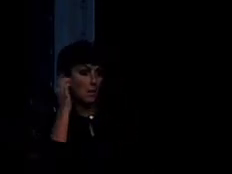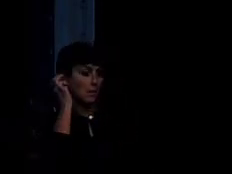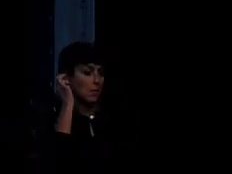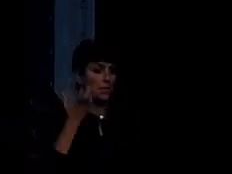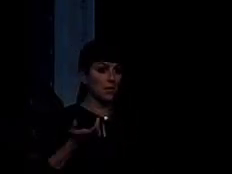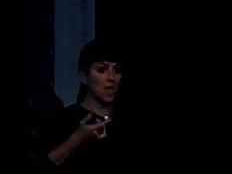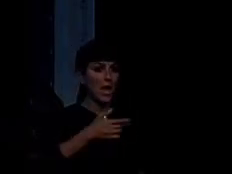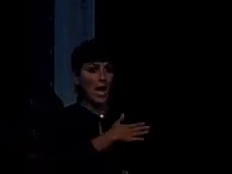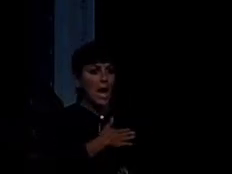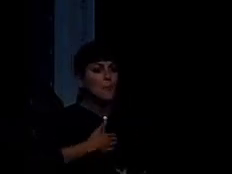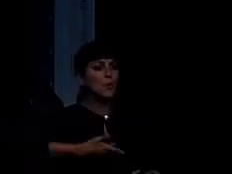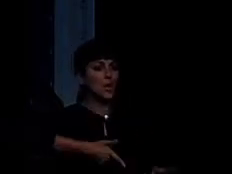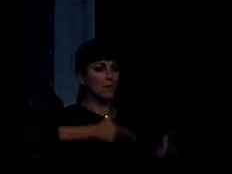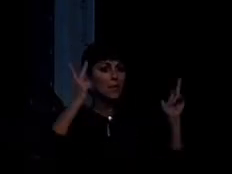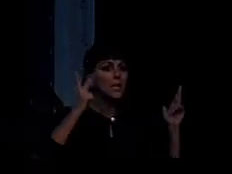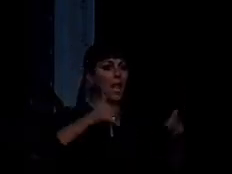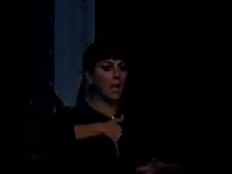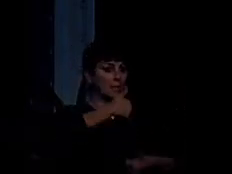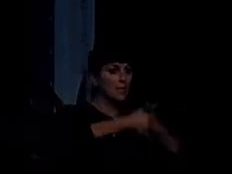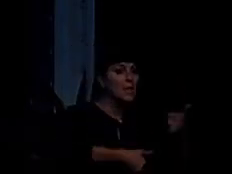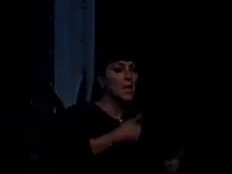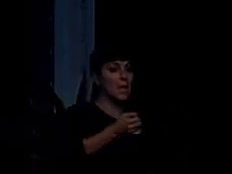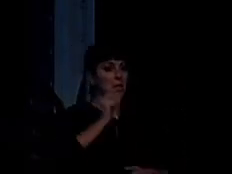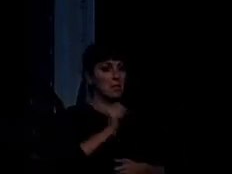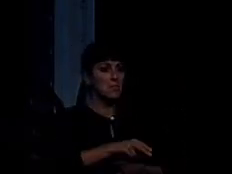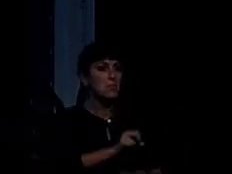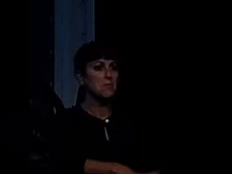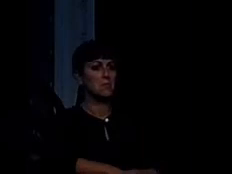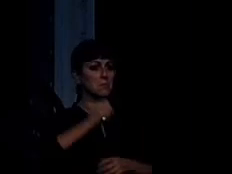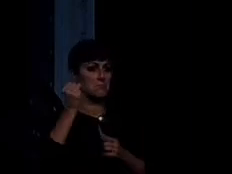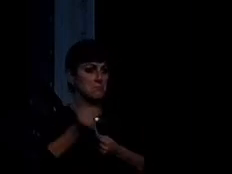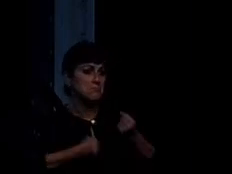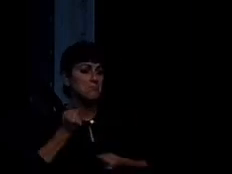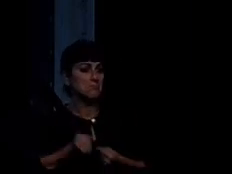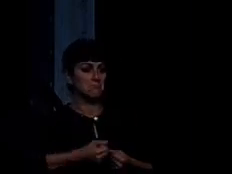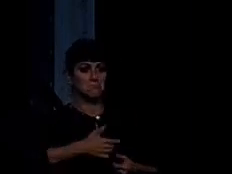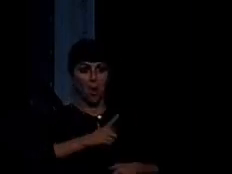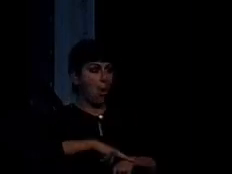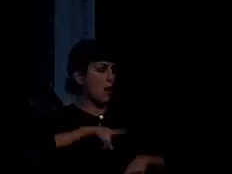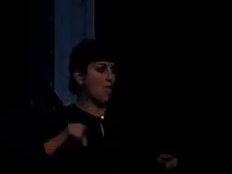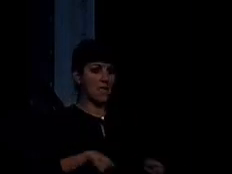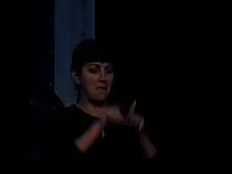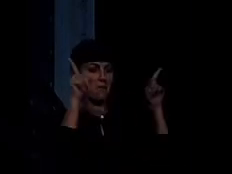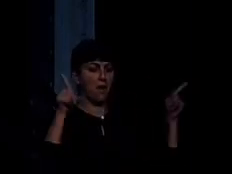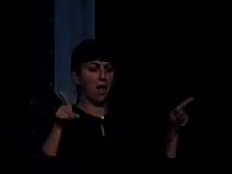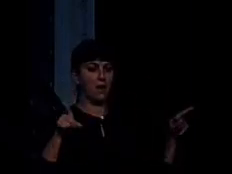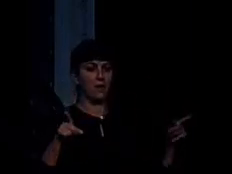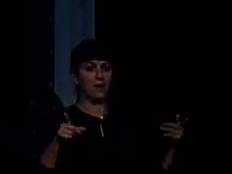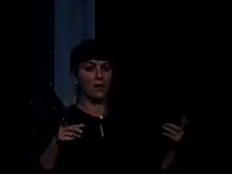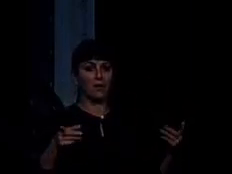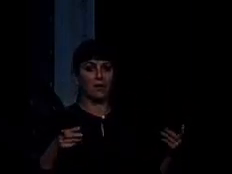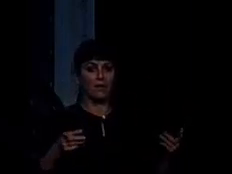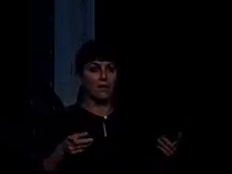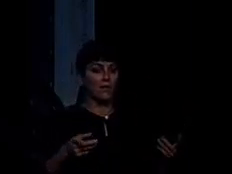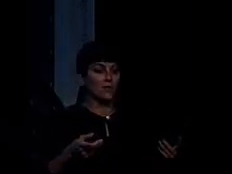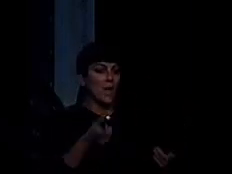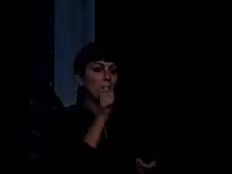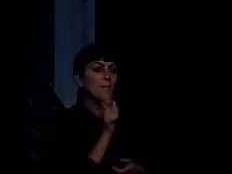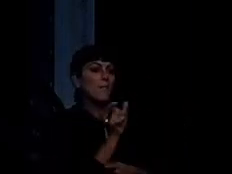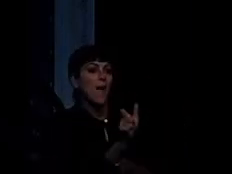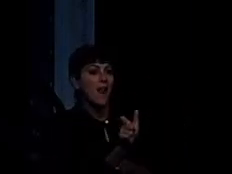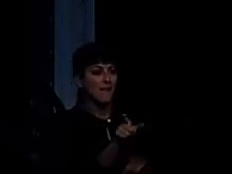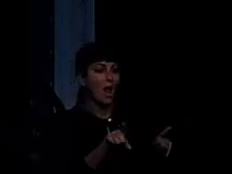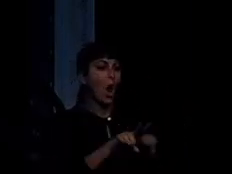correr, andar o montar en bici cualquier hora por cualquier sitio sin sentirnos amenazados. O sea, ni siquiera es capaz de articular, por ejemplo, el